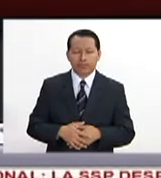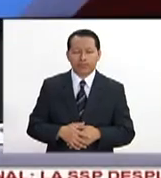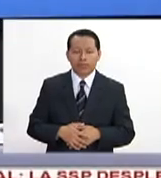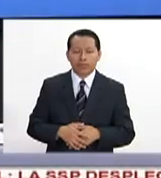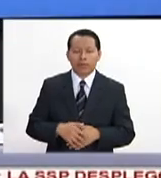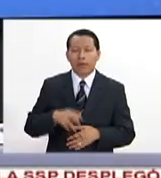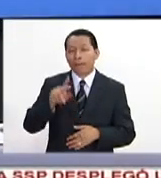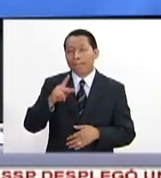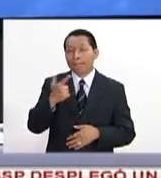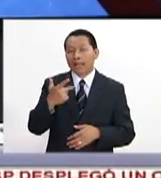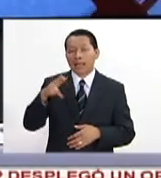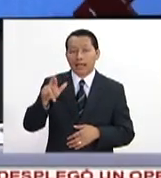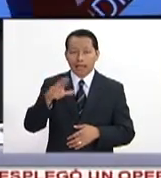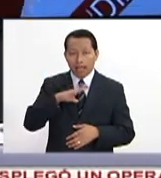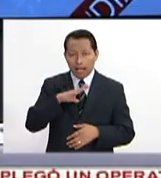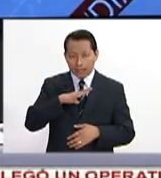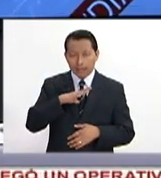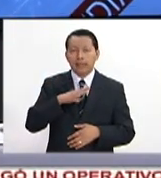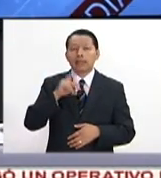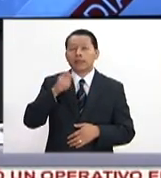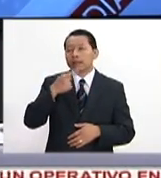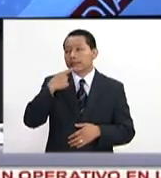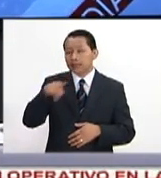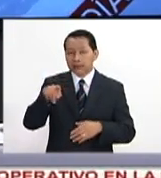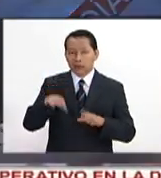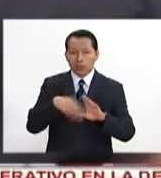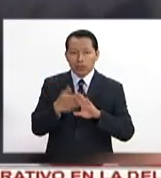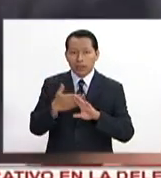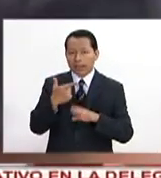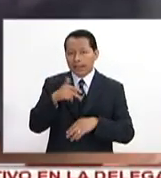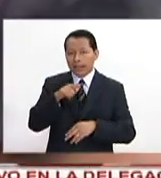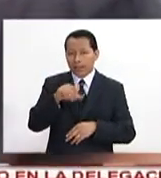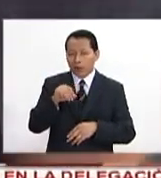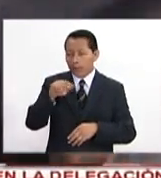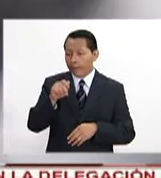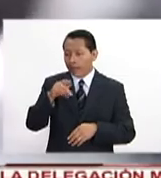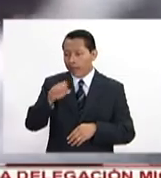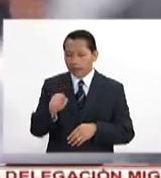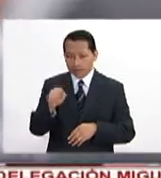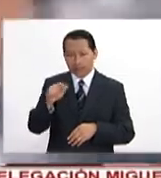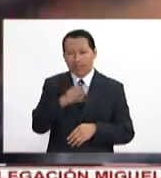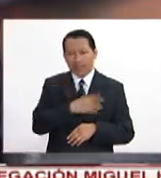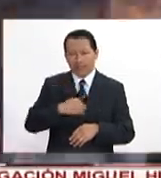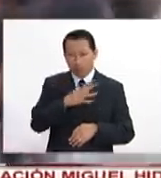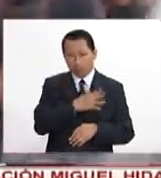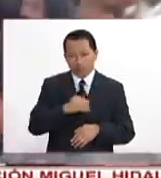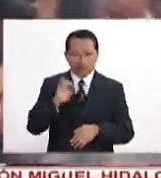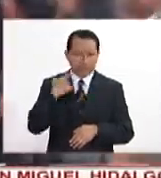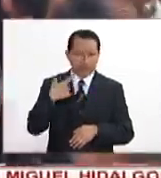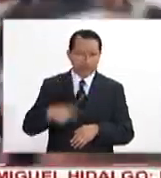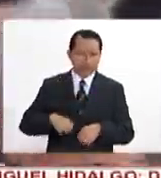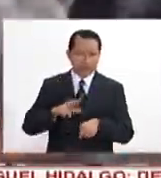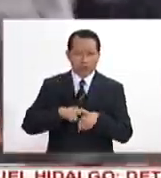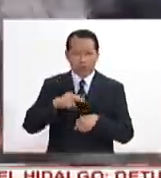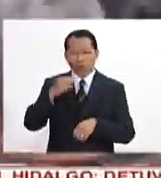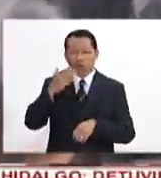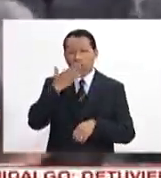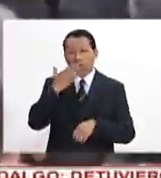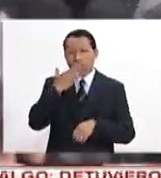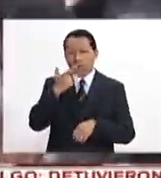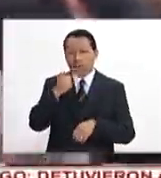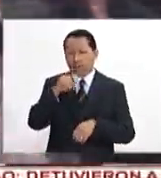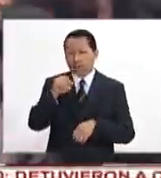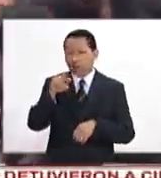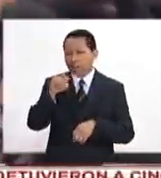La Procuraduría General de la República desistió de la acusación en contra de Guillermo Padres Dañino, hijo del exgobernador de Sonora, Guillermo